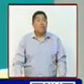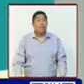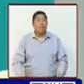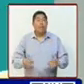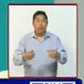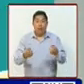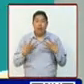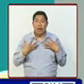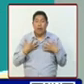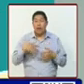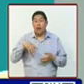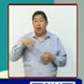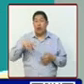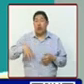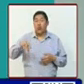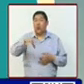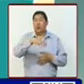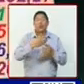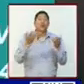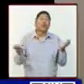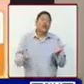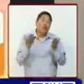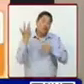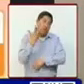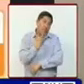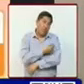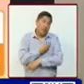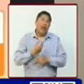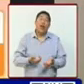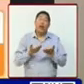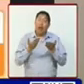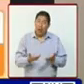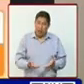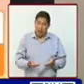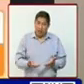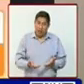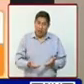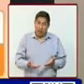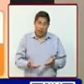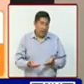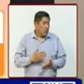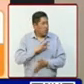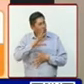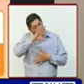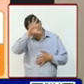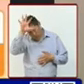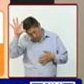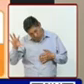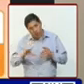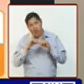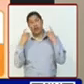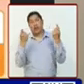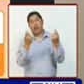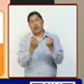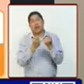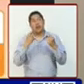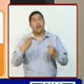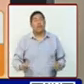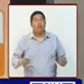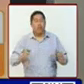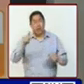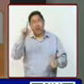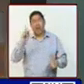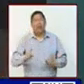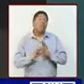nos dan los puntos de vacunación que hay en todo el departamento de La